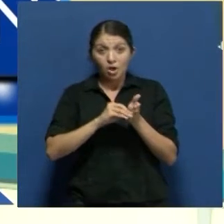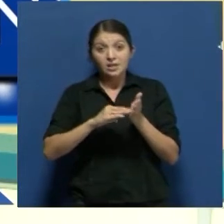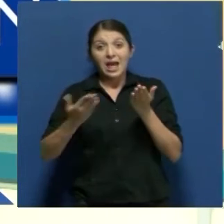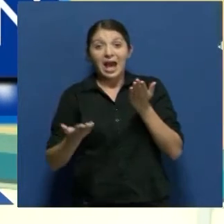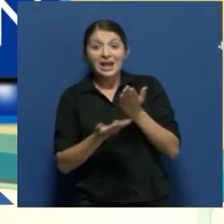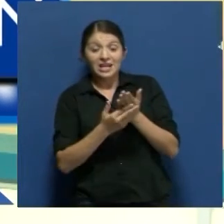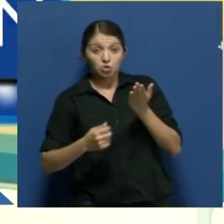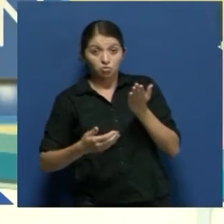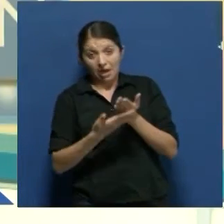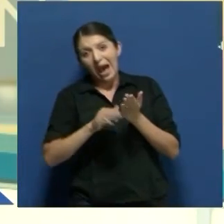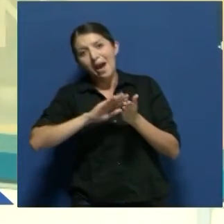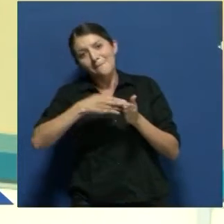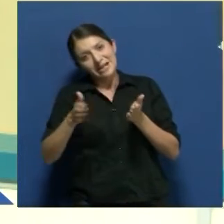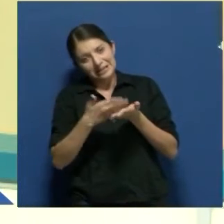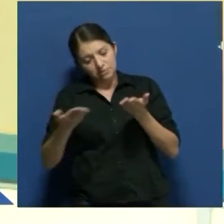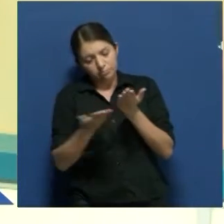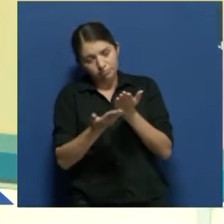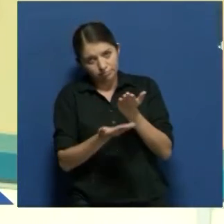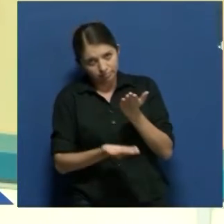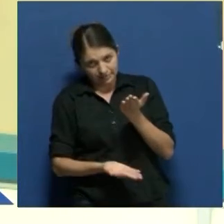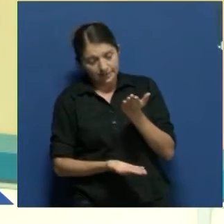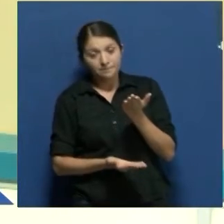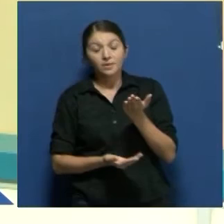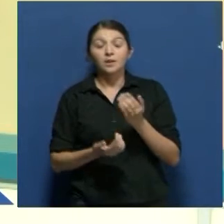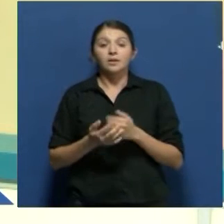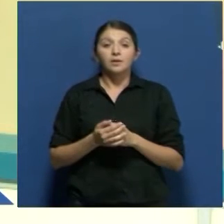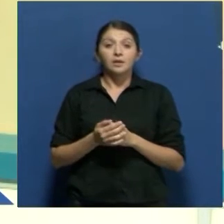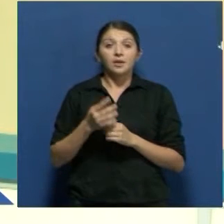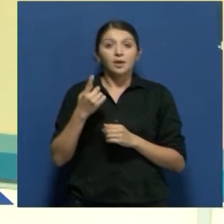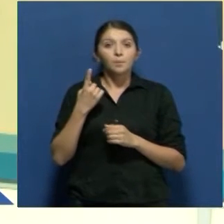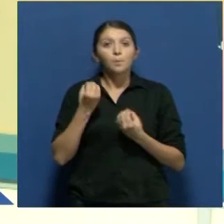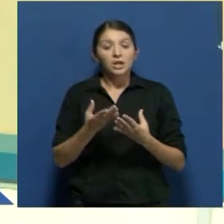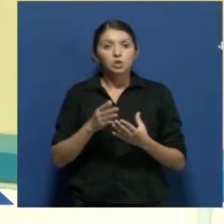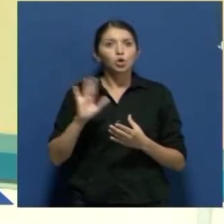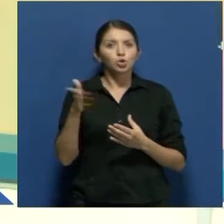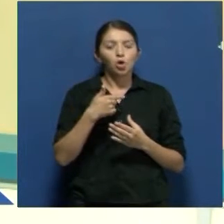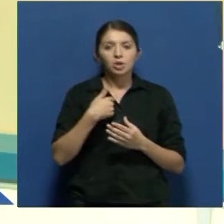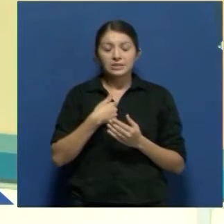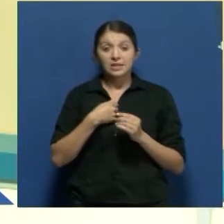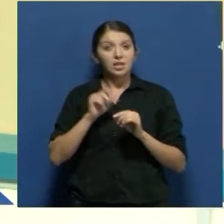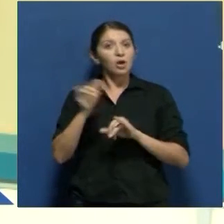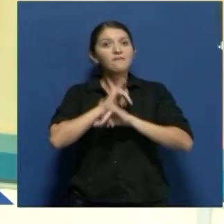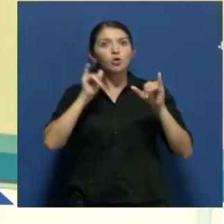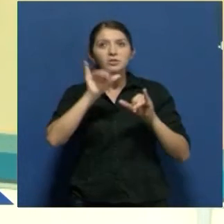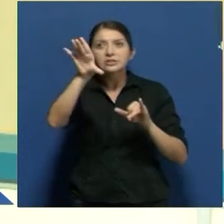supuesto, está claro. Pero tiene un fundamento. Bueno, de ahí es que todos se agarran de los 70.000 millones de pesos